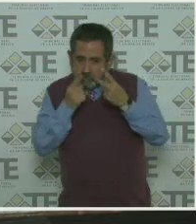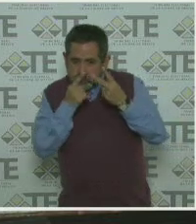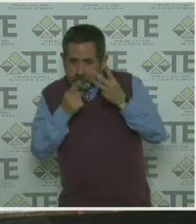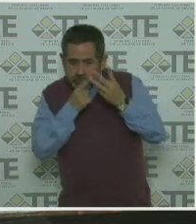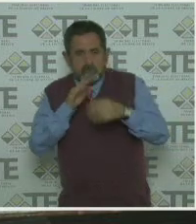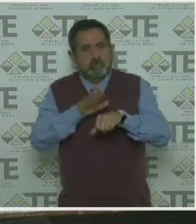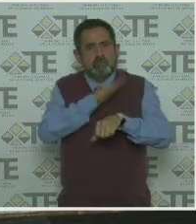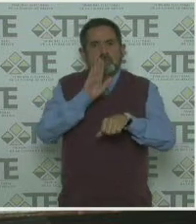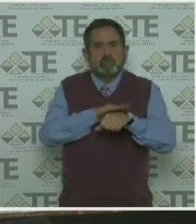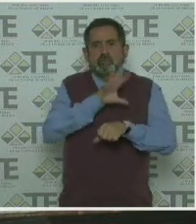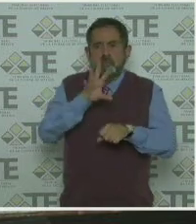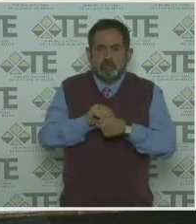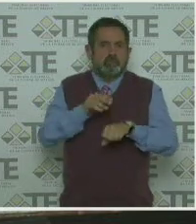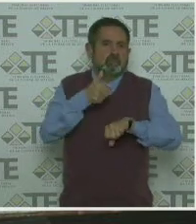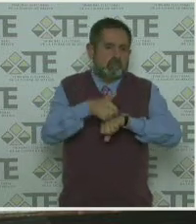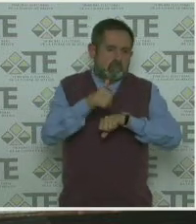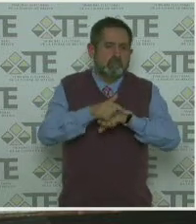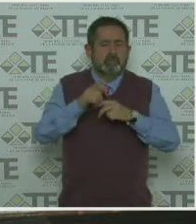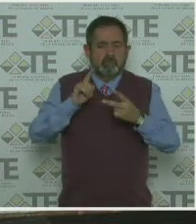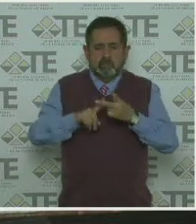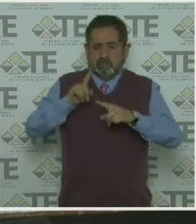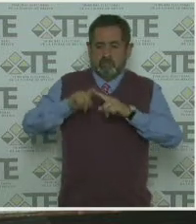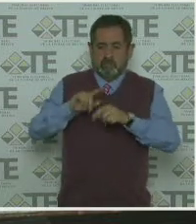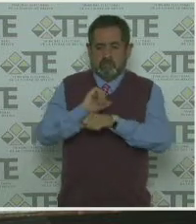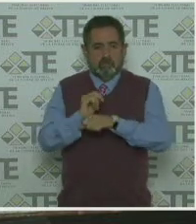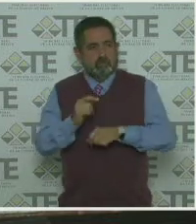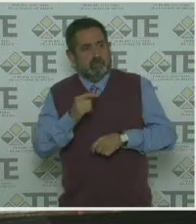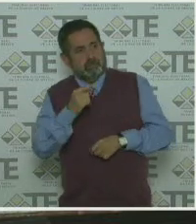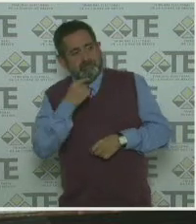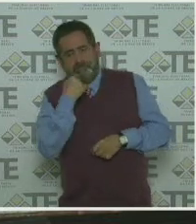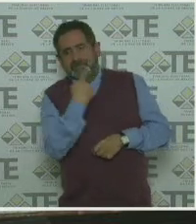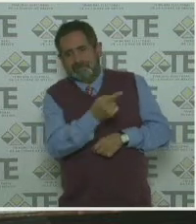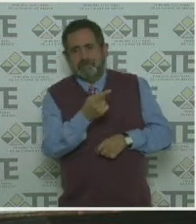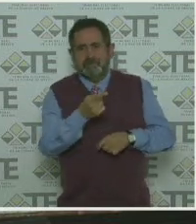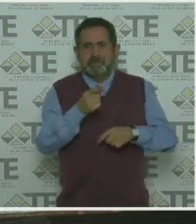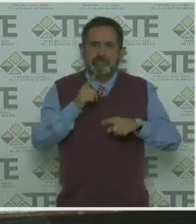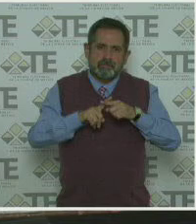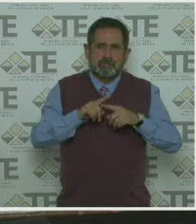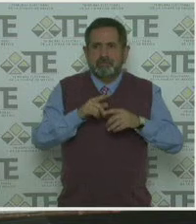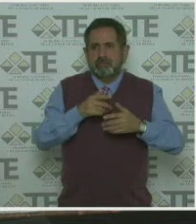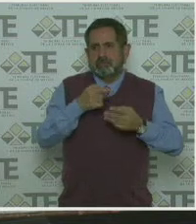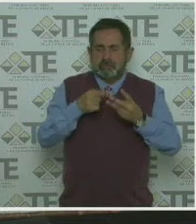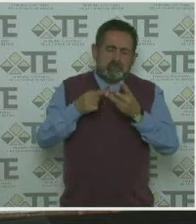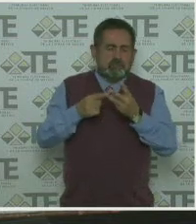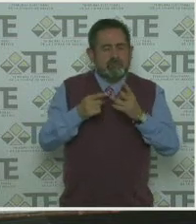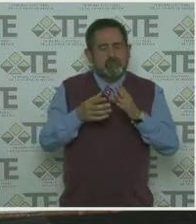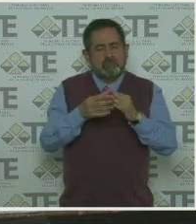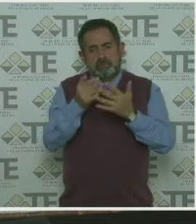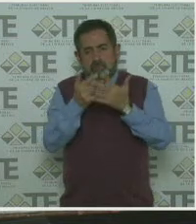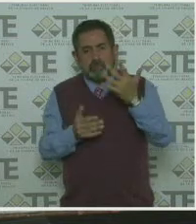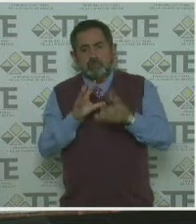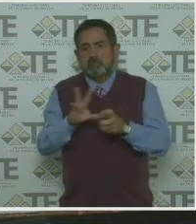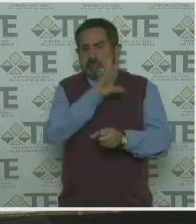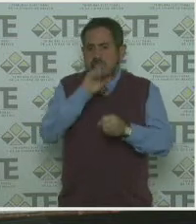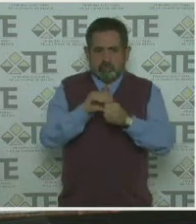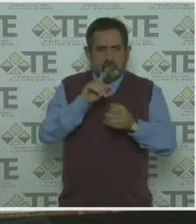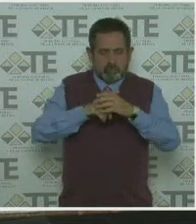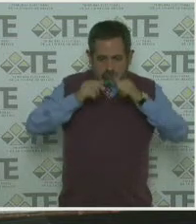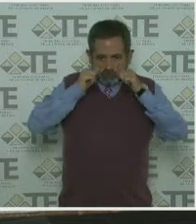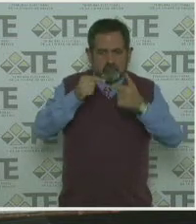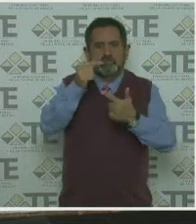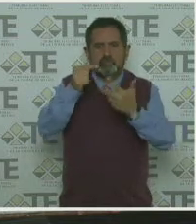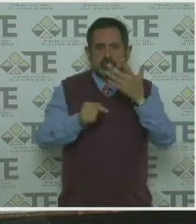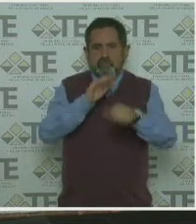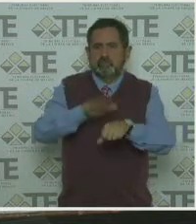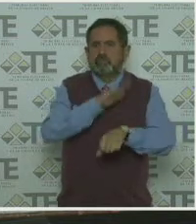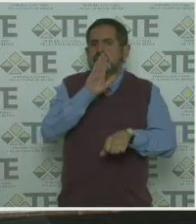mismos, como son número de expediente, parte actora, autoridad u órgano responsable y, en su caso, parte desinteresada, fueron debidamente precisados en el